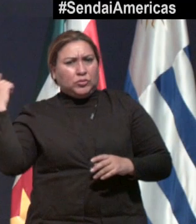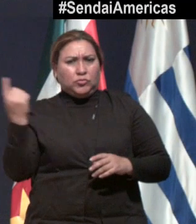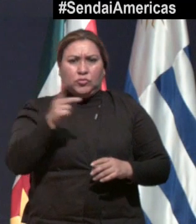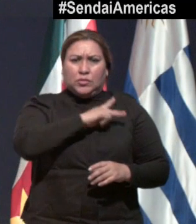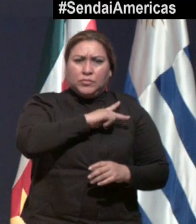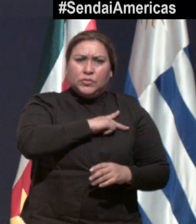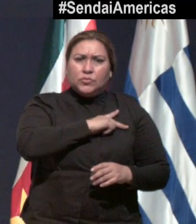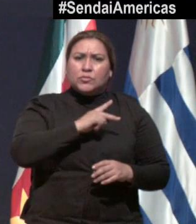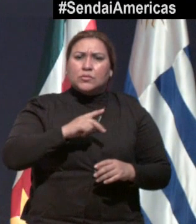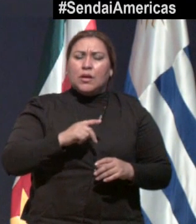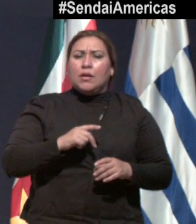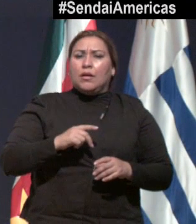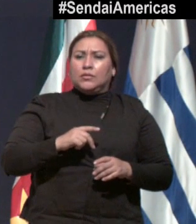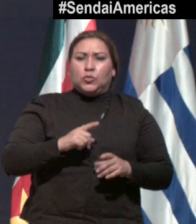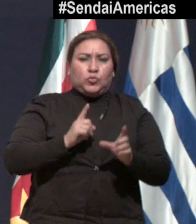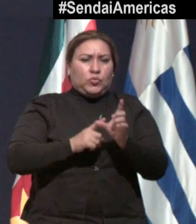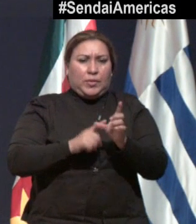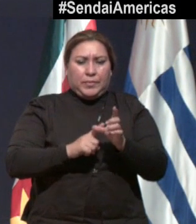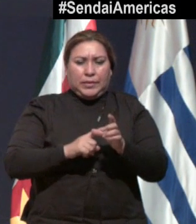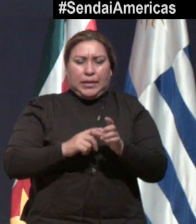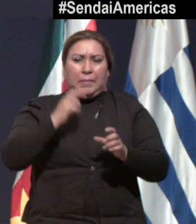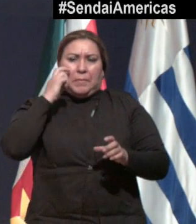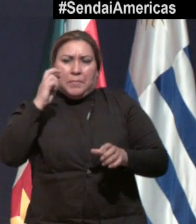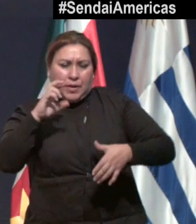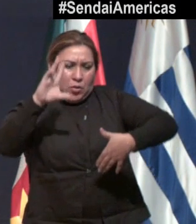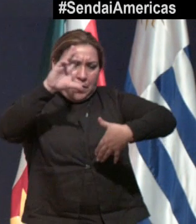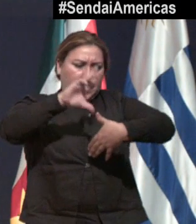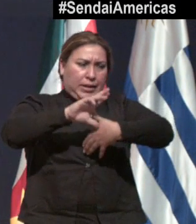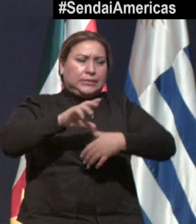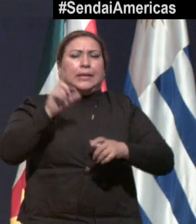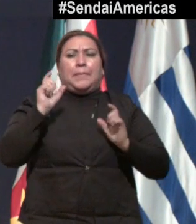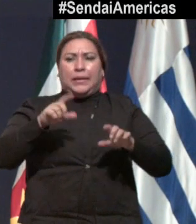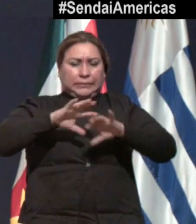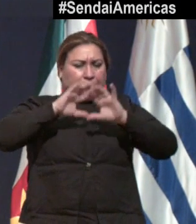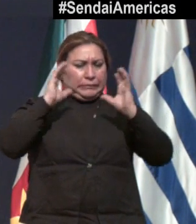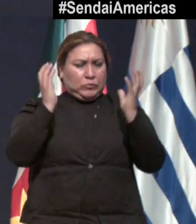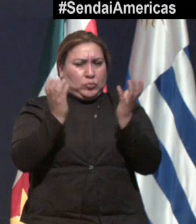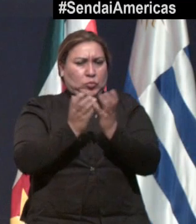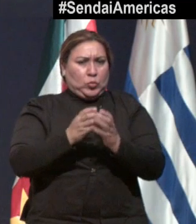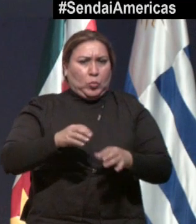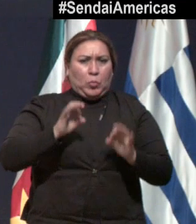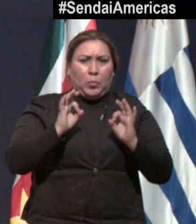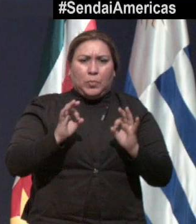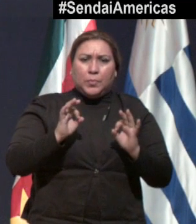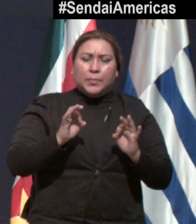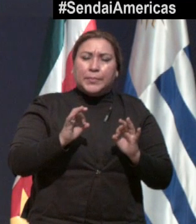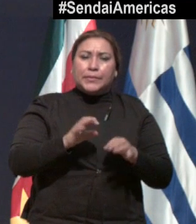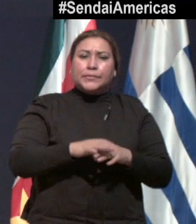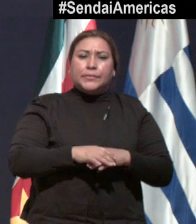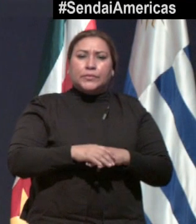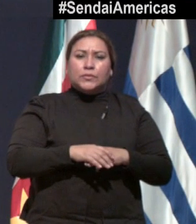tratan sobre los riesgos en las Américas, sino en todas las regiones del mundo. Pero en preparar la